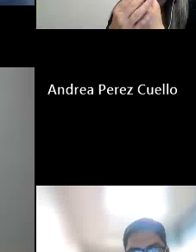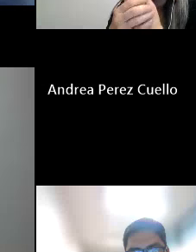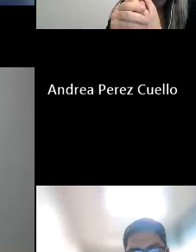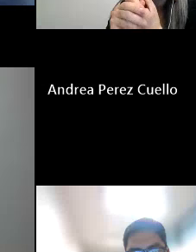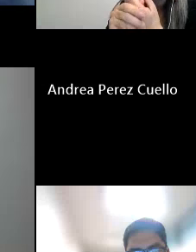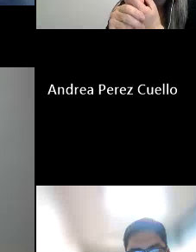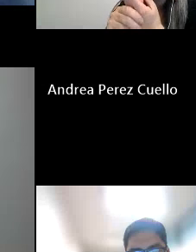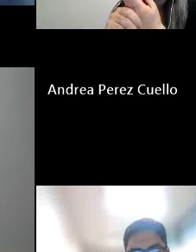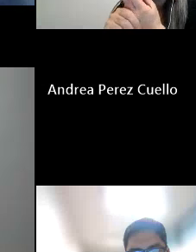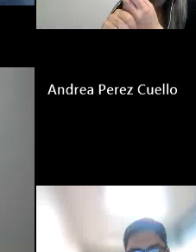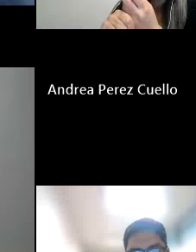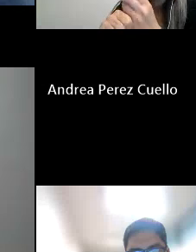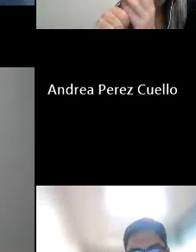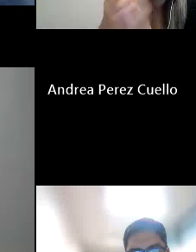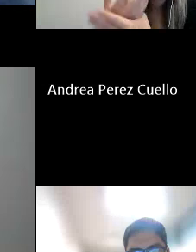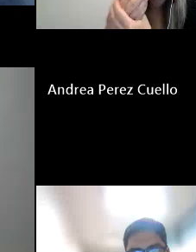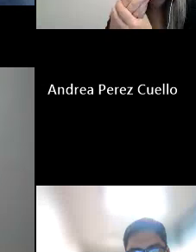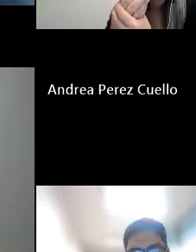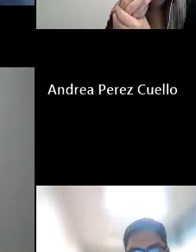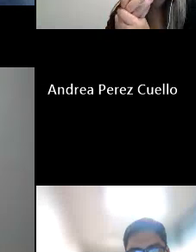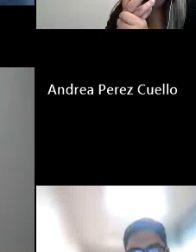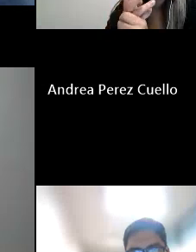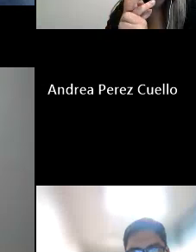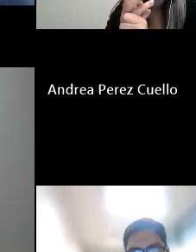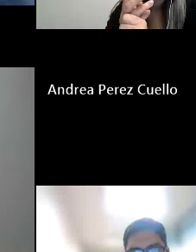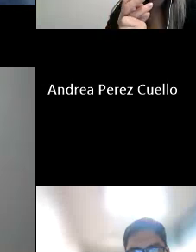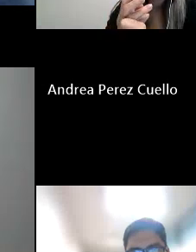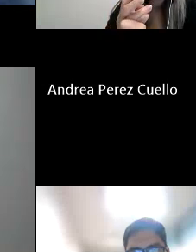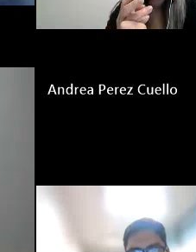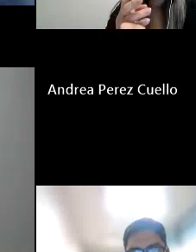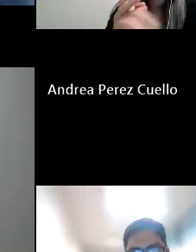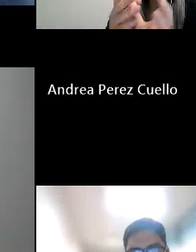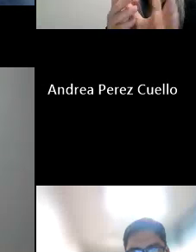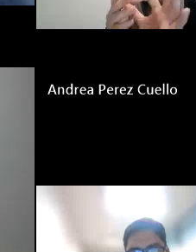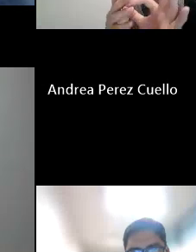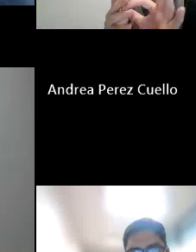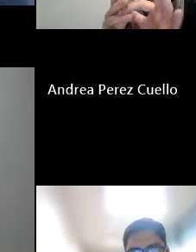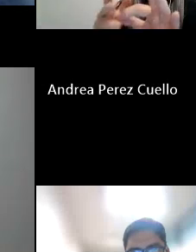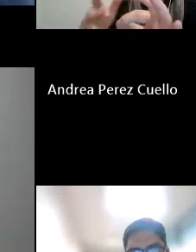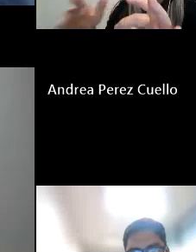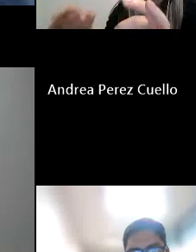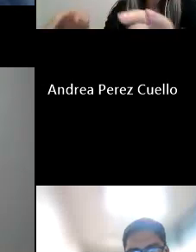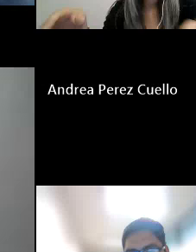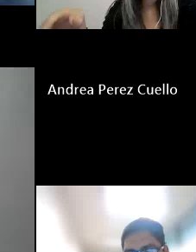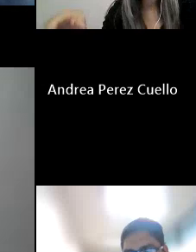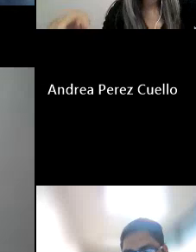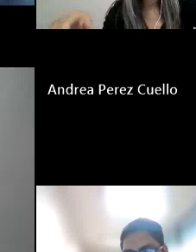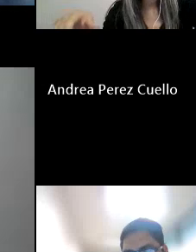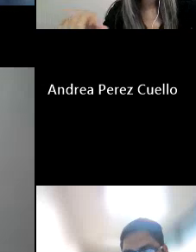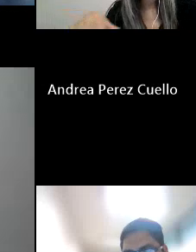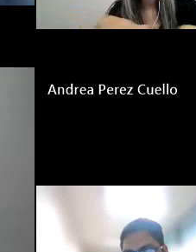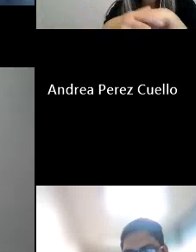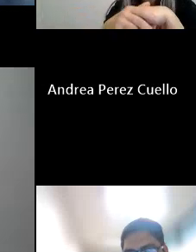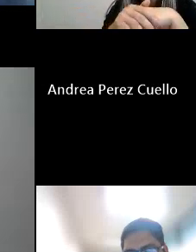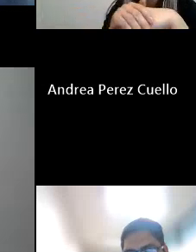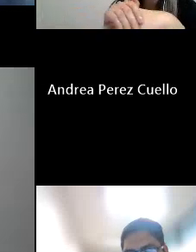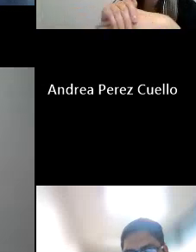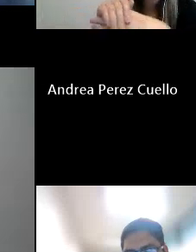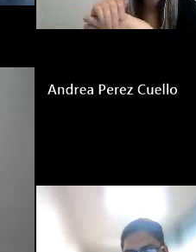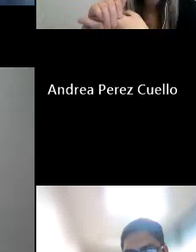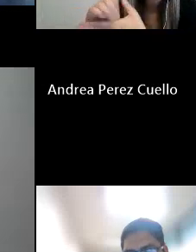insistir en eso, de los equipos directivos y el cómo, ¿cierto?, los sostenedores van